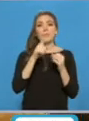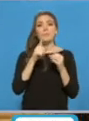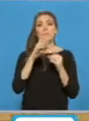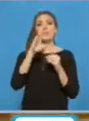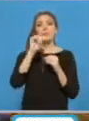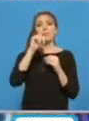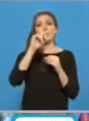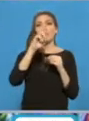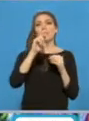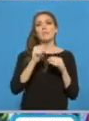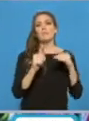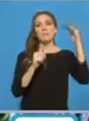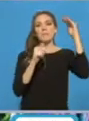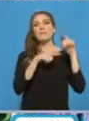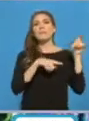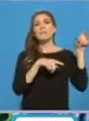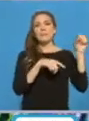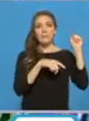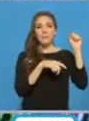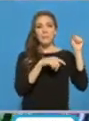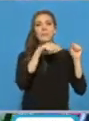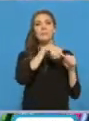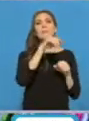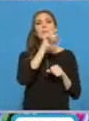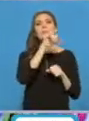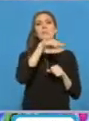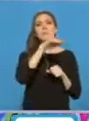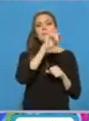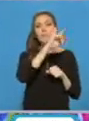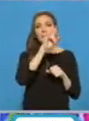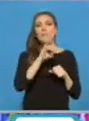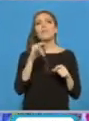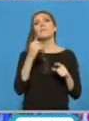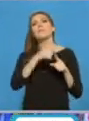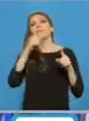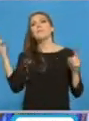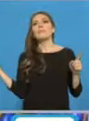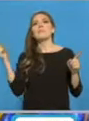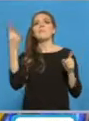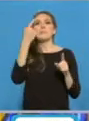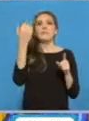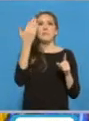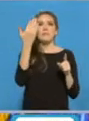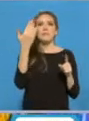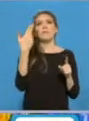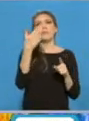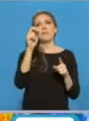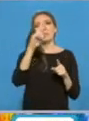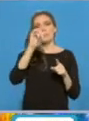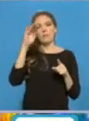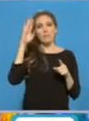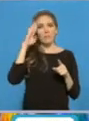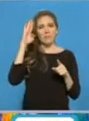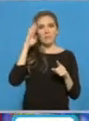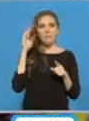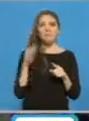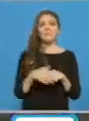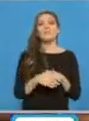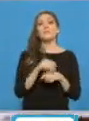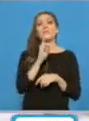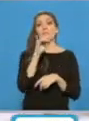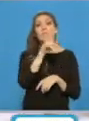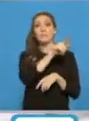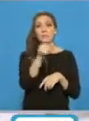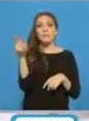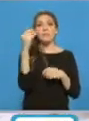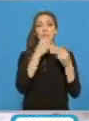maíz contra desde 90 hasta 150. Entonces, obviamente, bueno, amigos, si vamos a comer tortillas de harina, pues por favor, ¿no? Relájense.